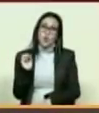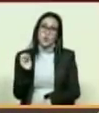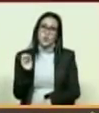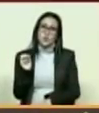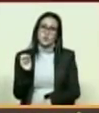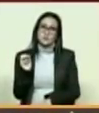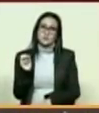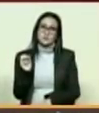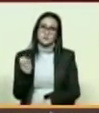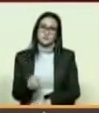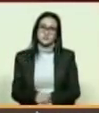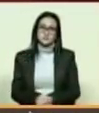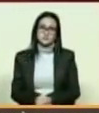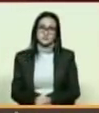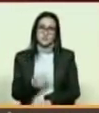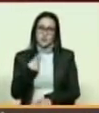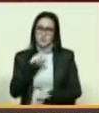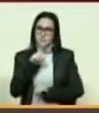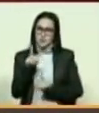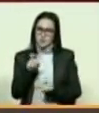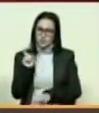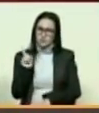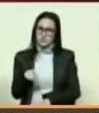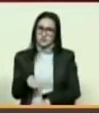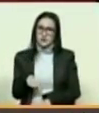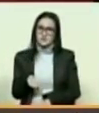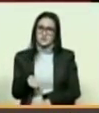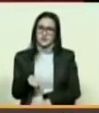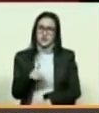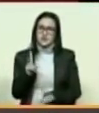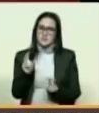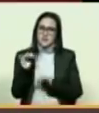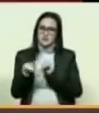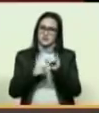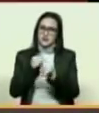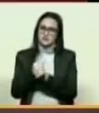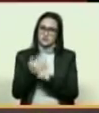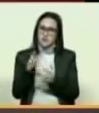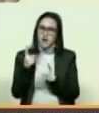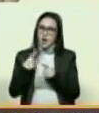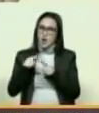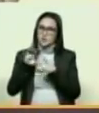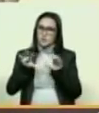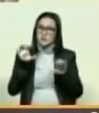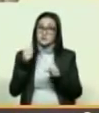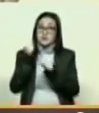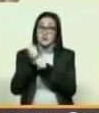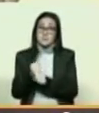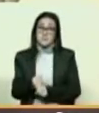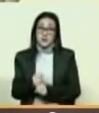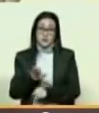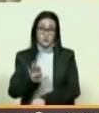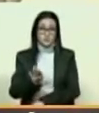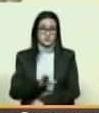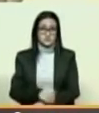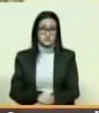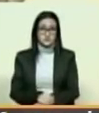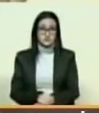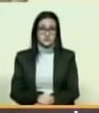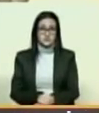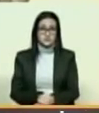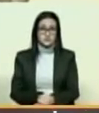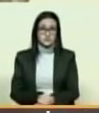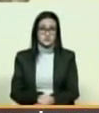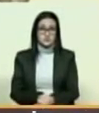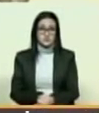una posibilidad porque se lo pregunto también en el sentido de la cuestión internacional, donde parece que hay muchos países que están esperando algo así, ¿no? Entonces, ¿podemos